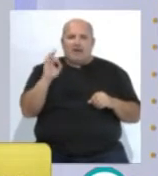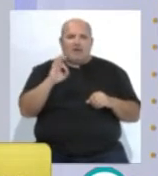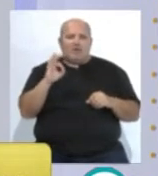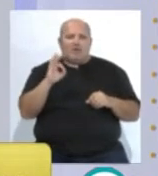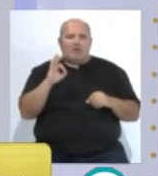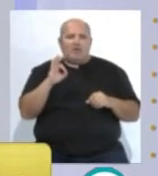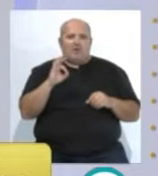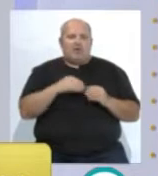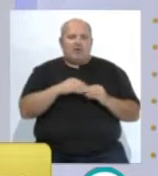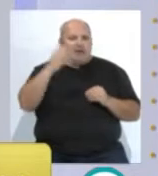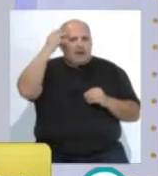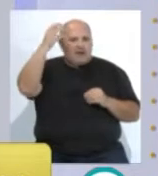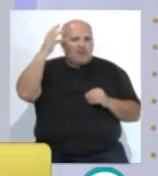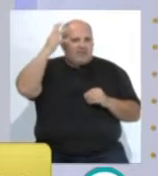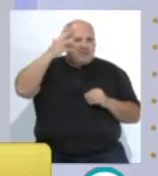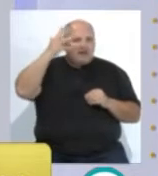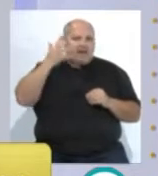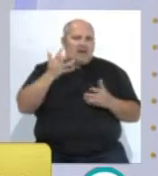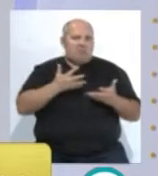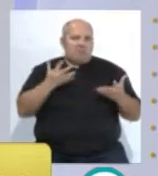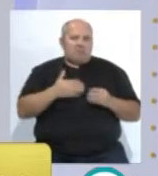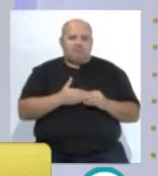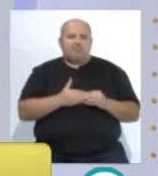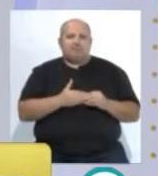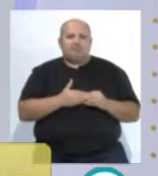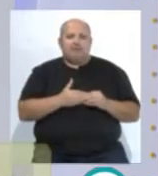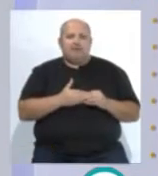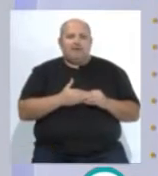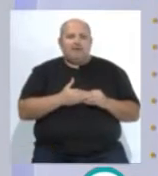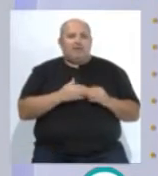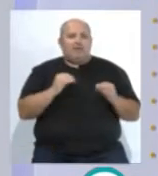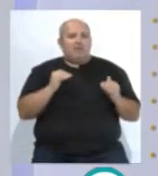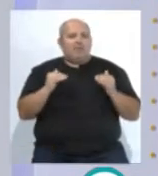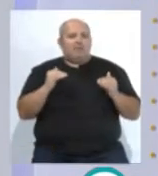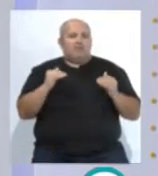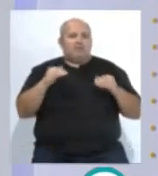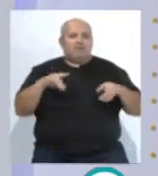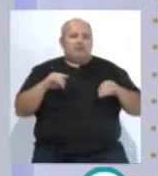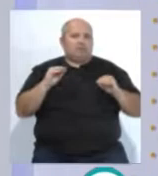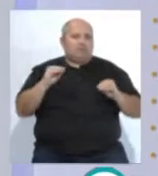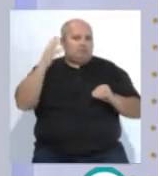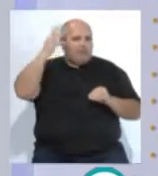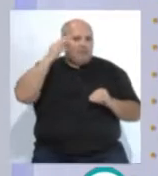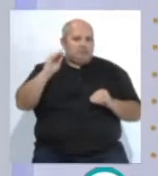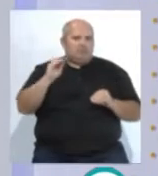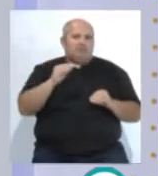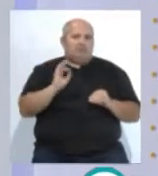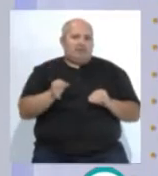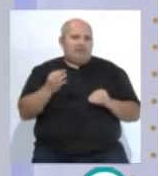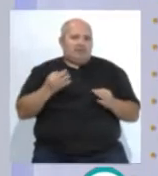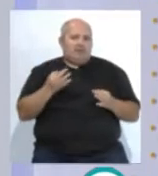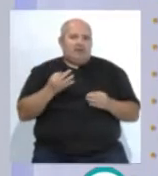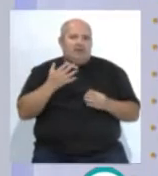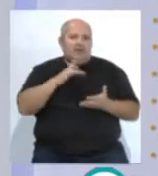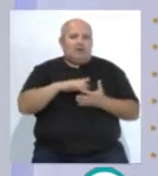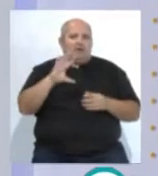de Navarra, o el Reino de Navarra, o Pomponiumela, hay otra vez. Pero vamos, de momento en terreno pamplonica, lo cierto es que